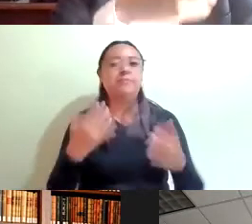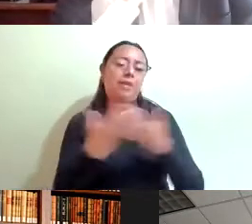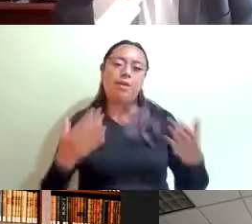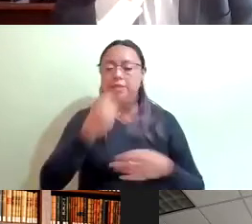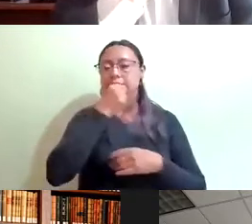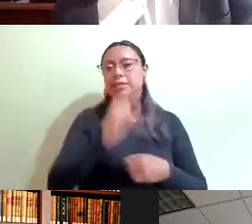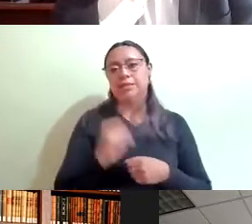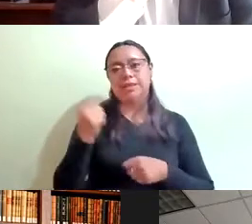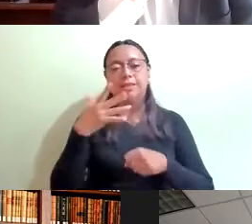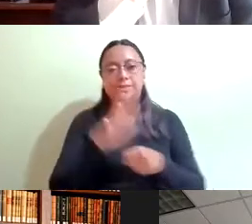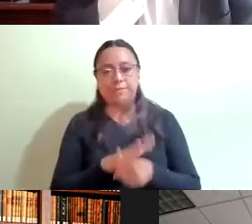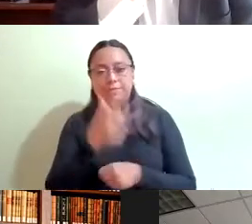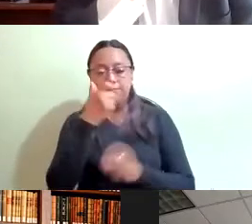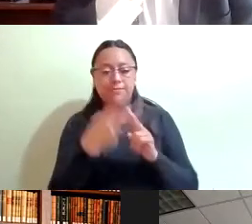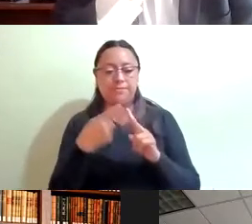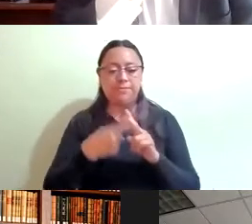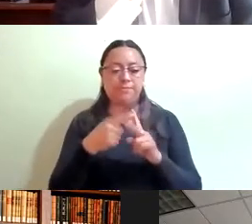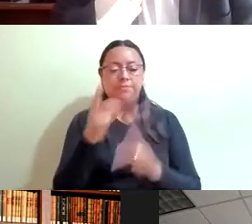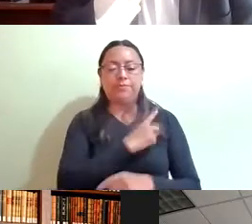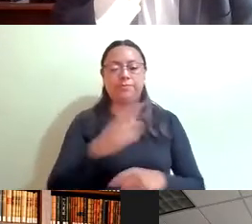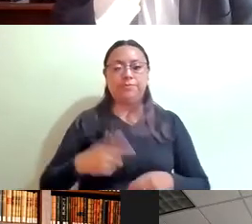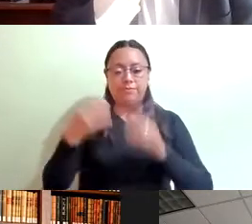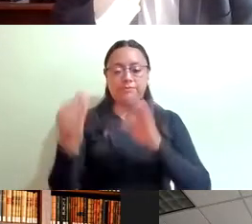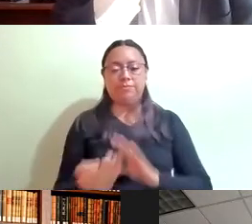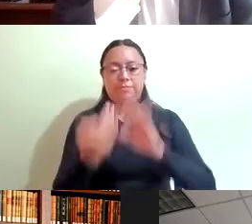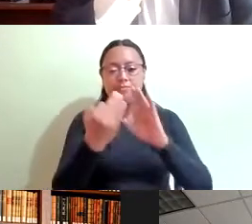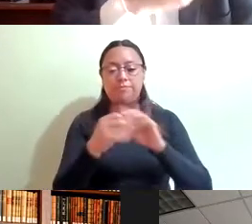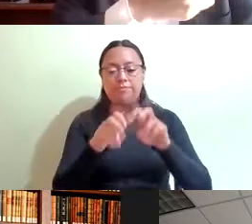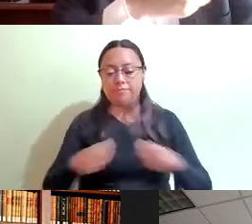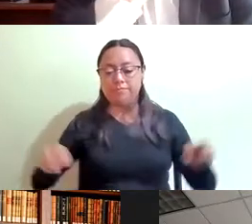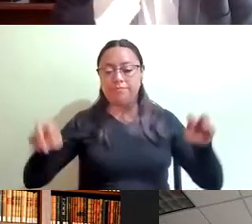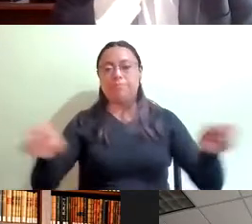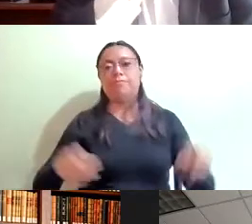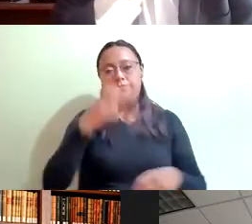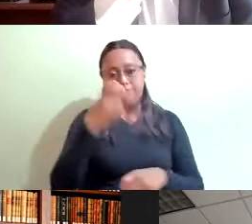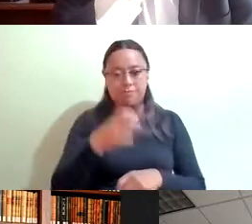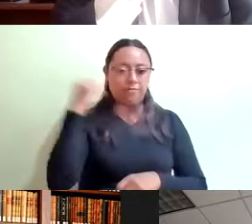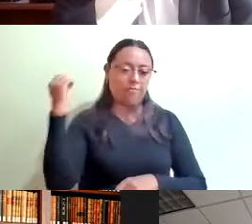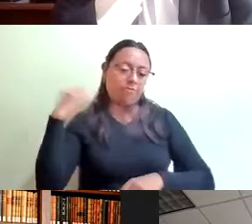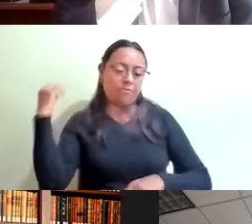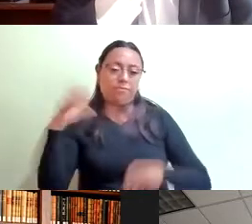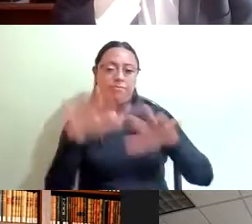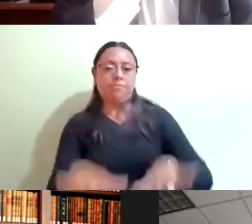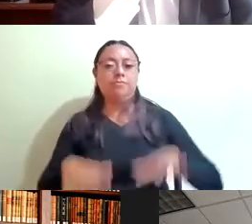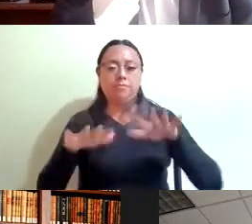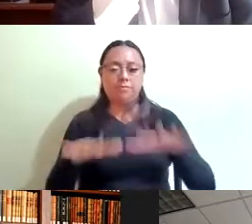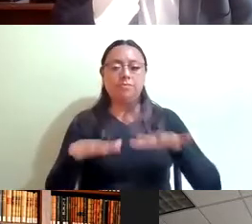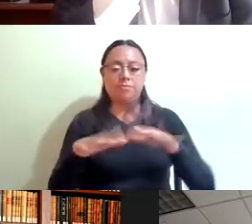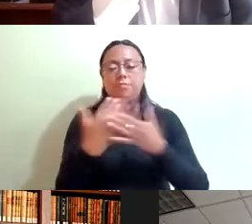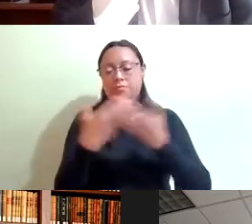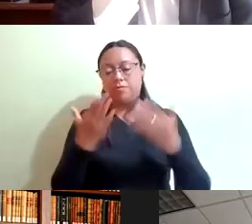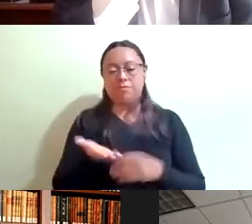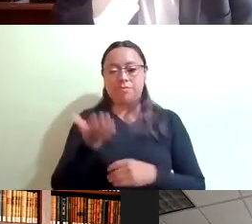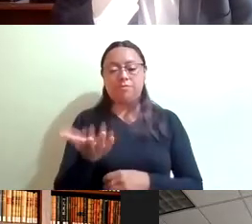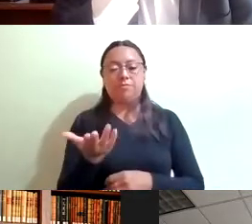Finanzas comparezca ante el pleno de este cuerpo colegiado y pedirle al presidente de esta